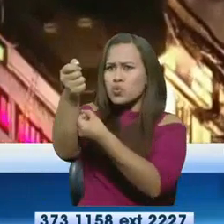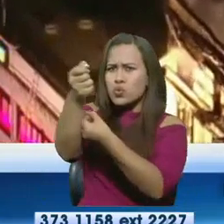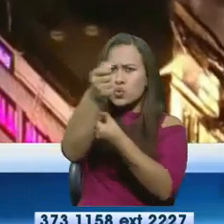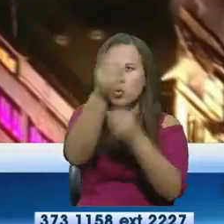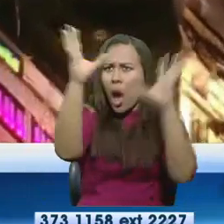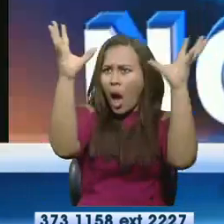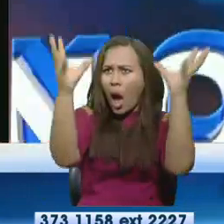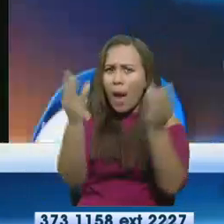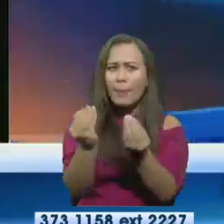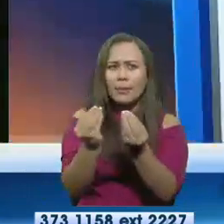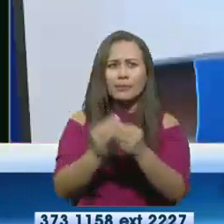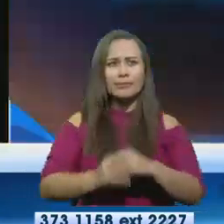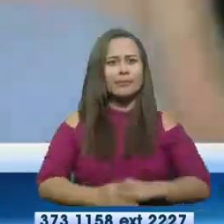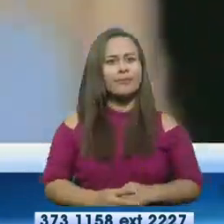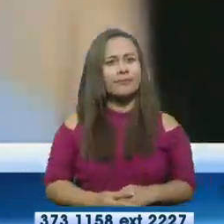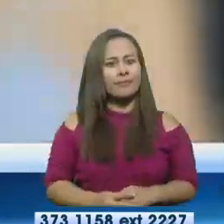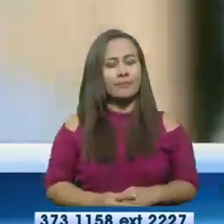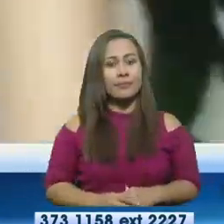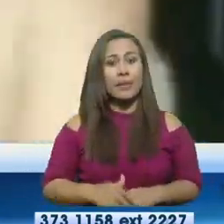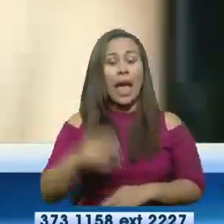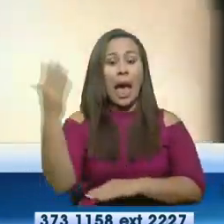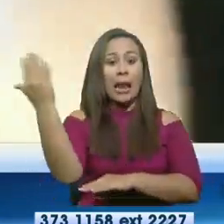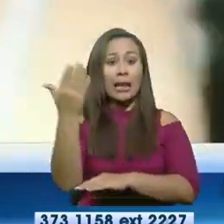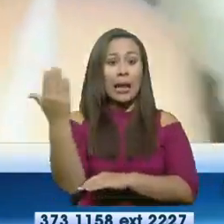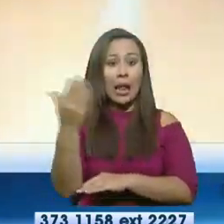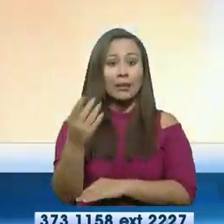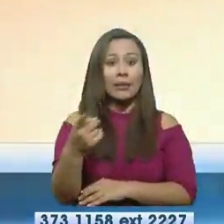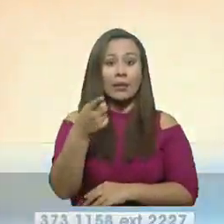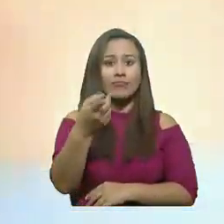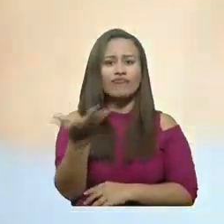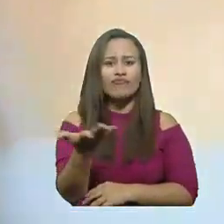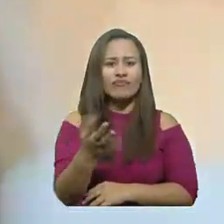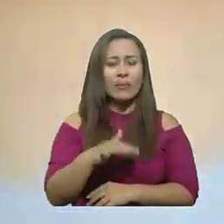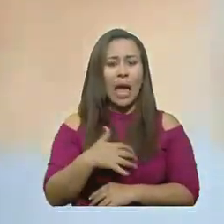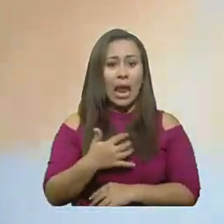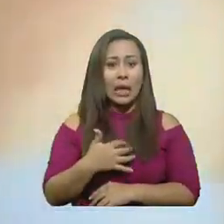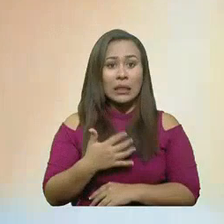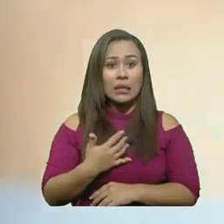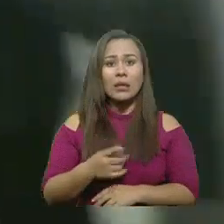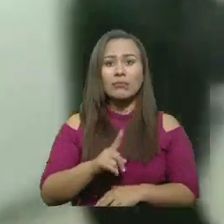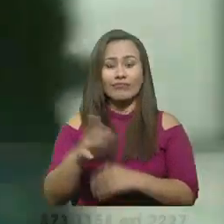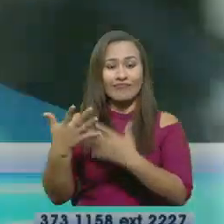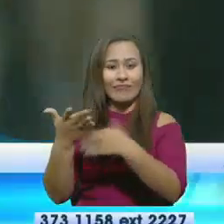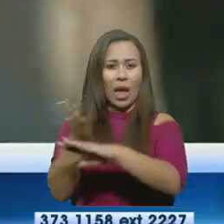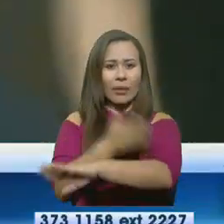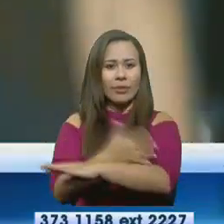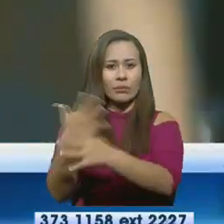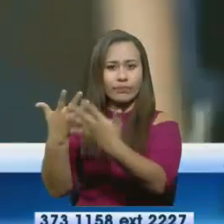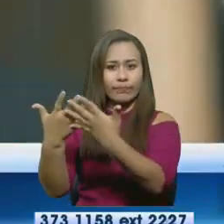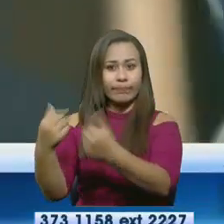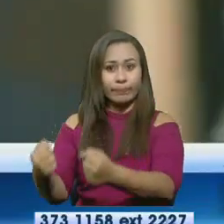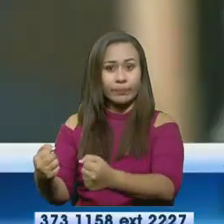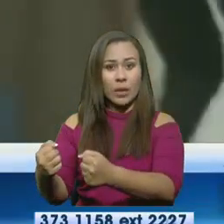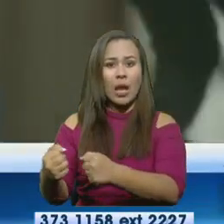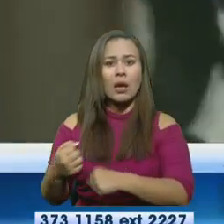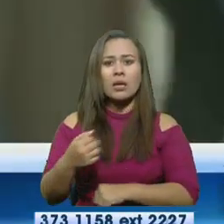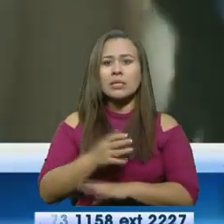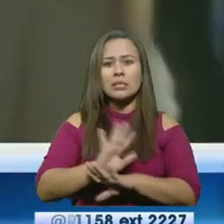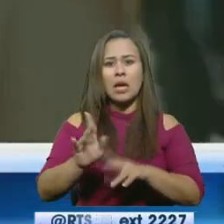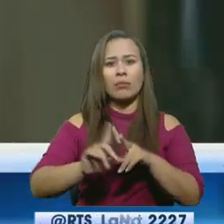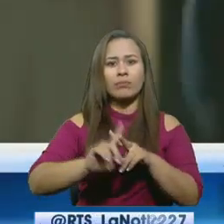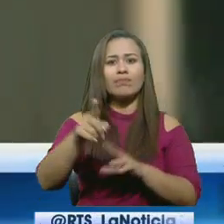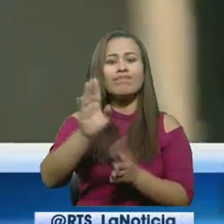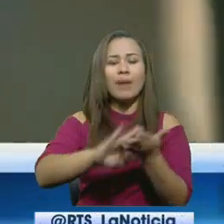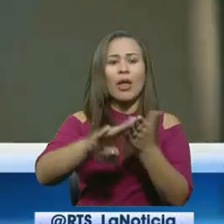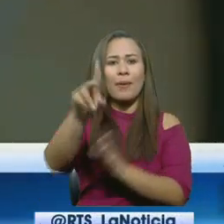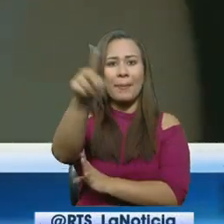las llamas. El alcalde metropolitano Antonio Ledesma, quien cumplía arresto domiciliario, escapó en la madrugada de este viernes por